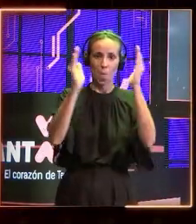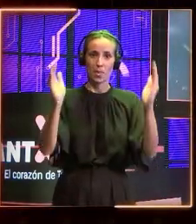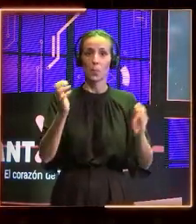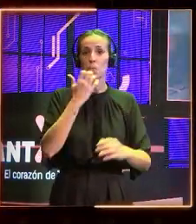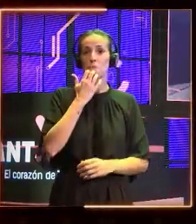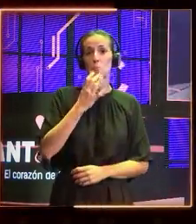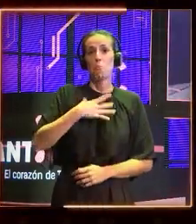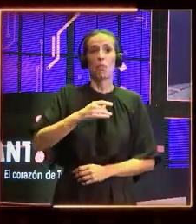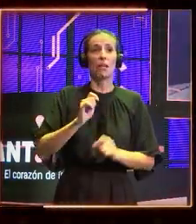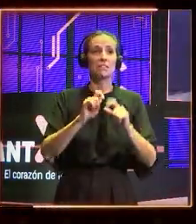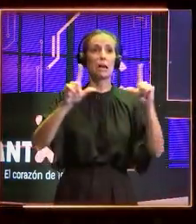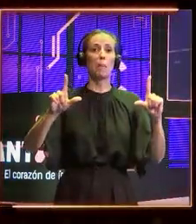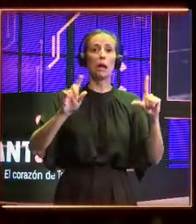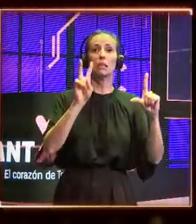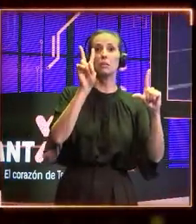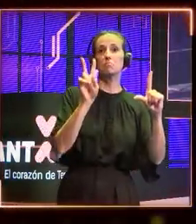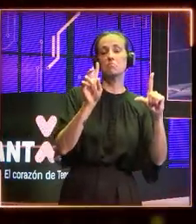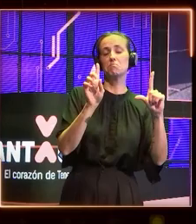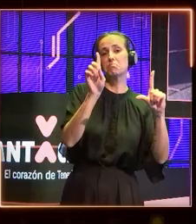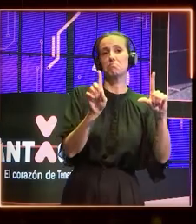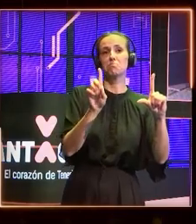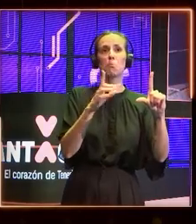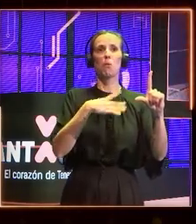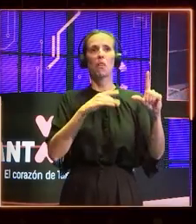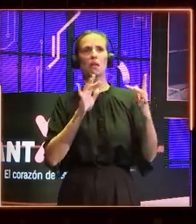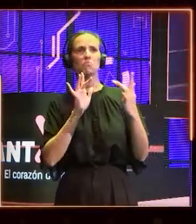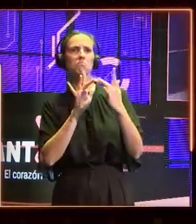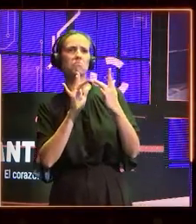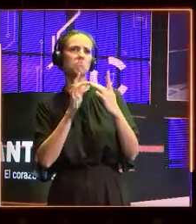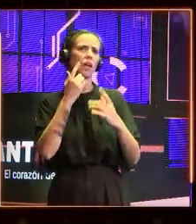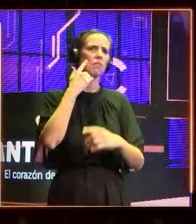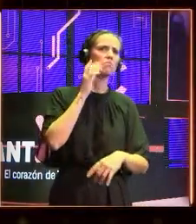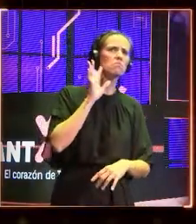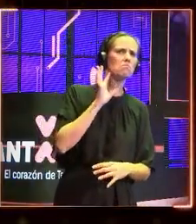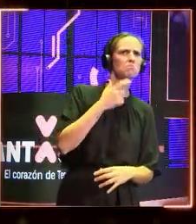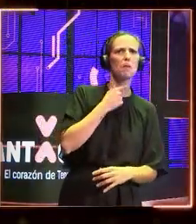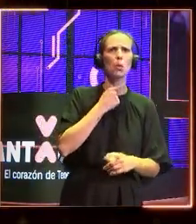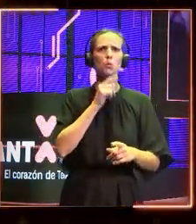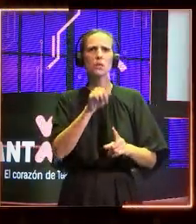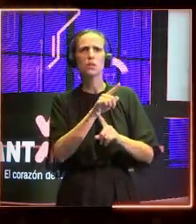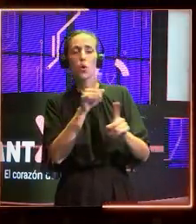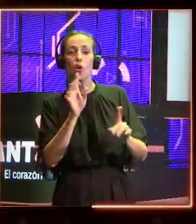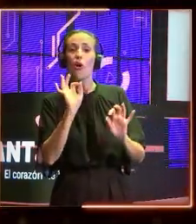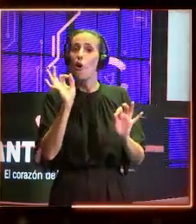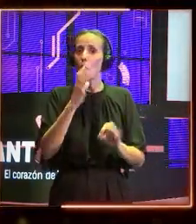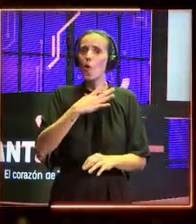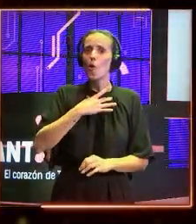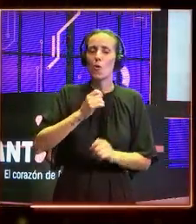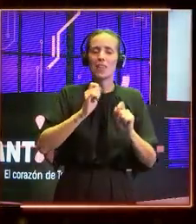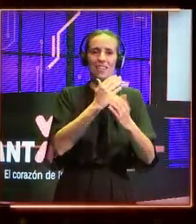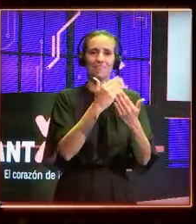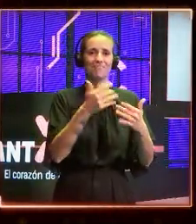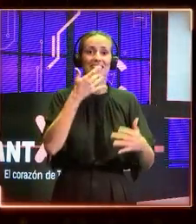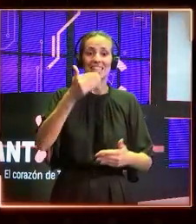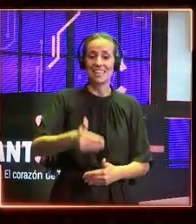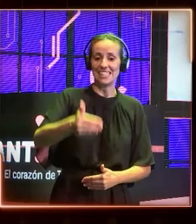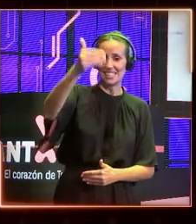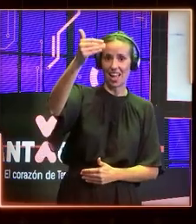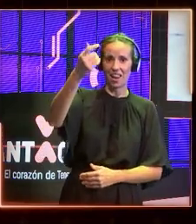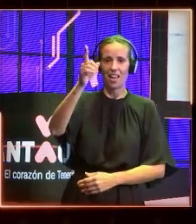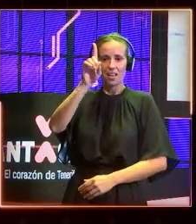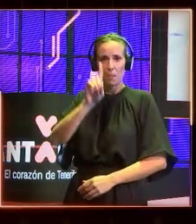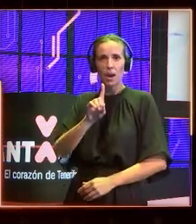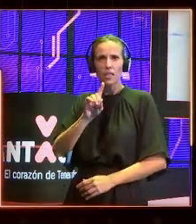tú pasas puedes tener eh sintonía con el contenido o no O puedes pasar a formar parte del propio escaparate gracias a la